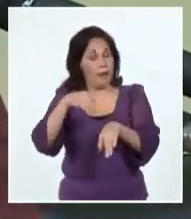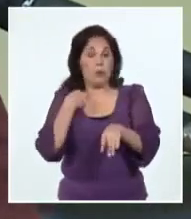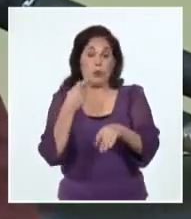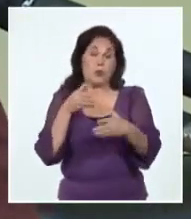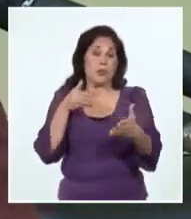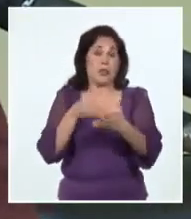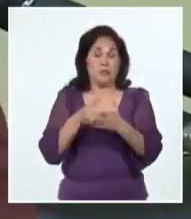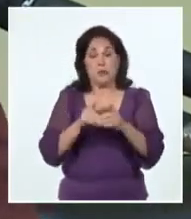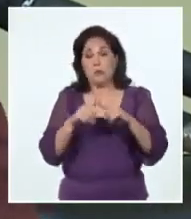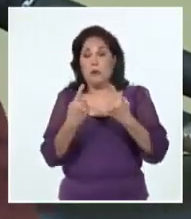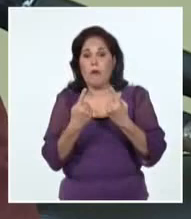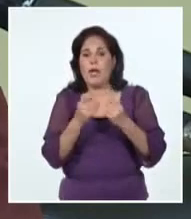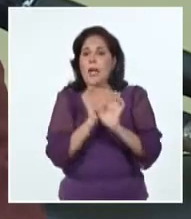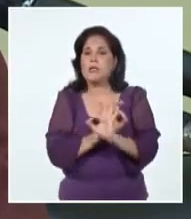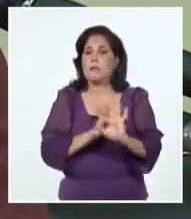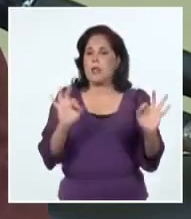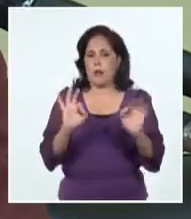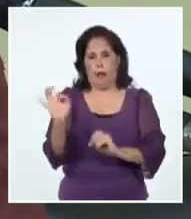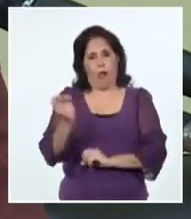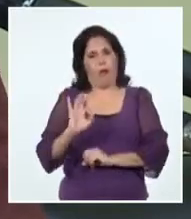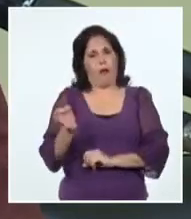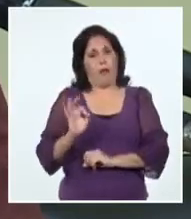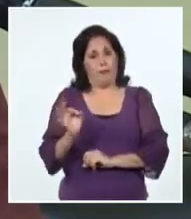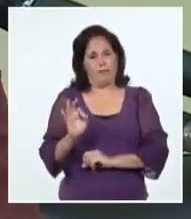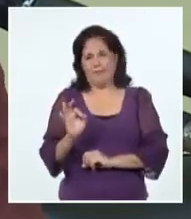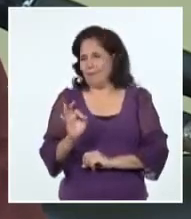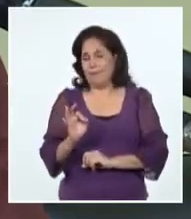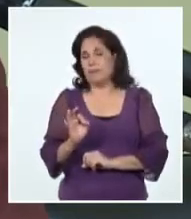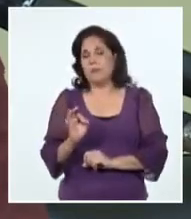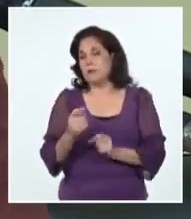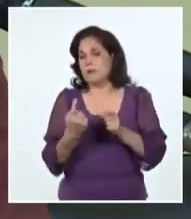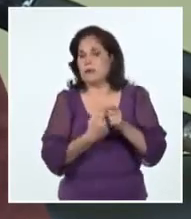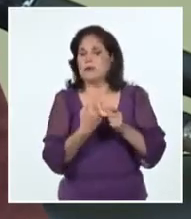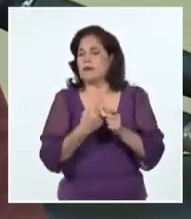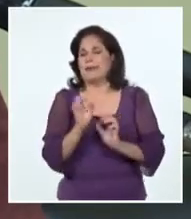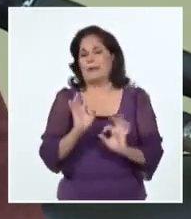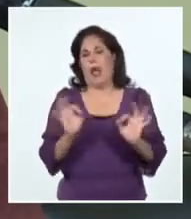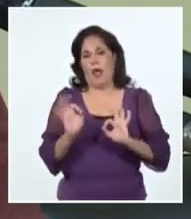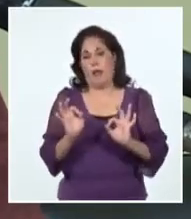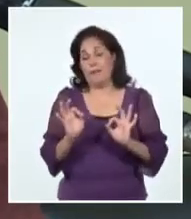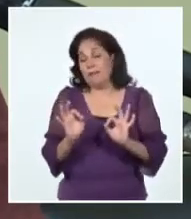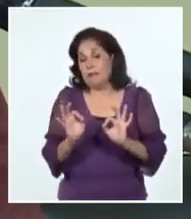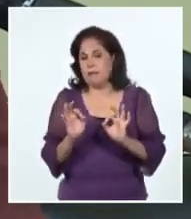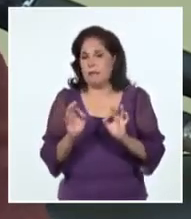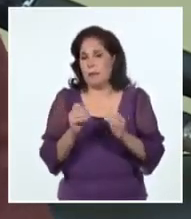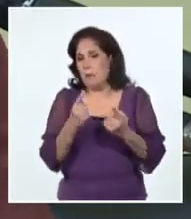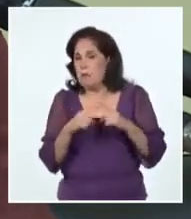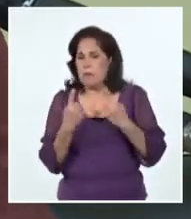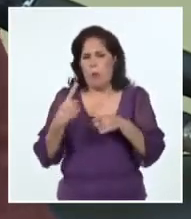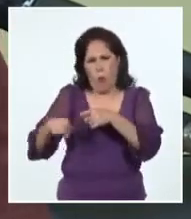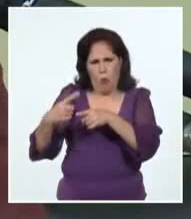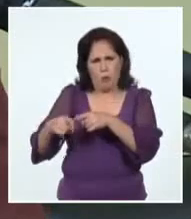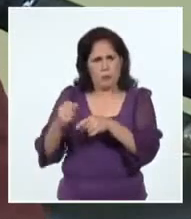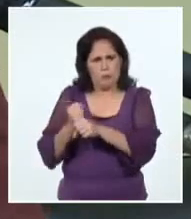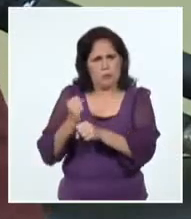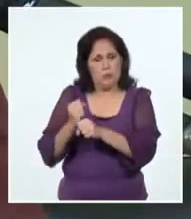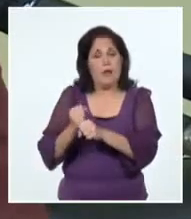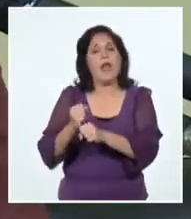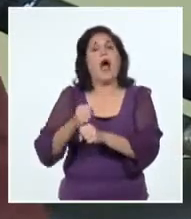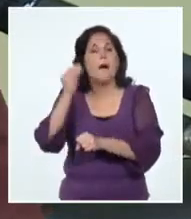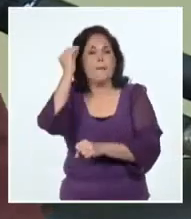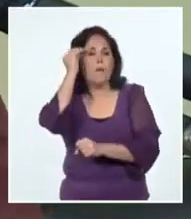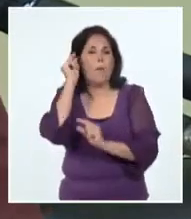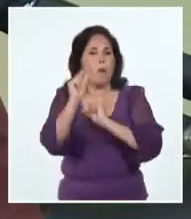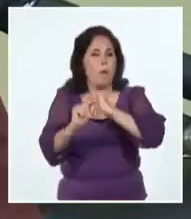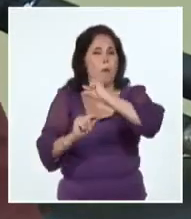tenemos, porque no estamos especializados únicamente en la multimedia, sino que además tenemos como otras funciones de trabajo y nos